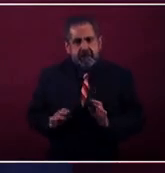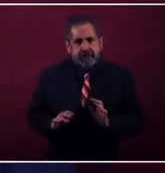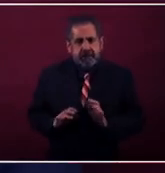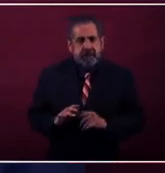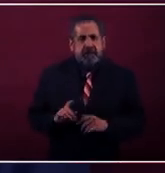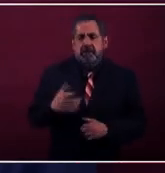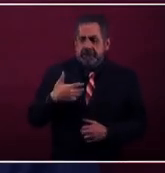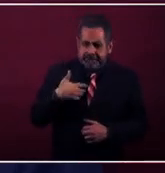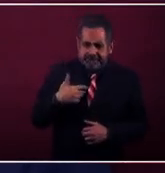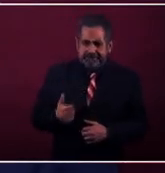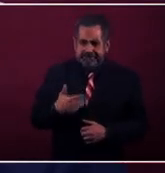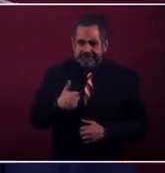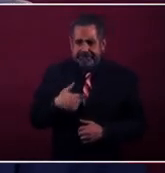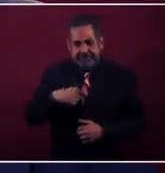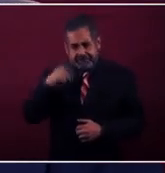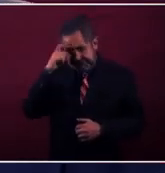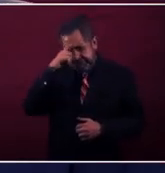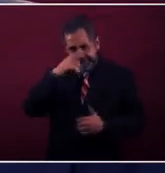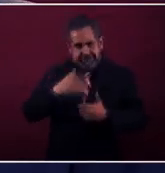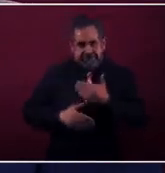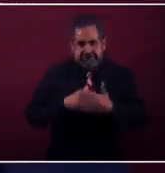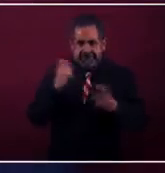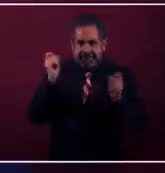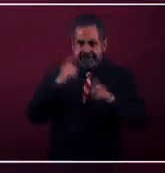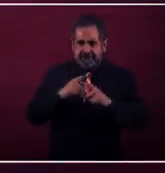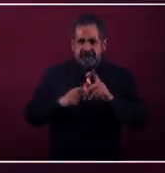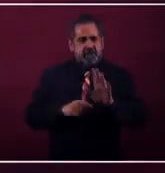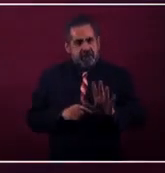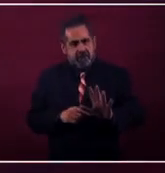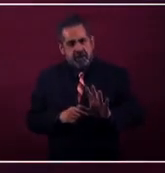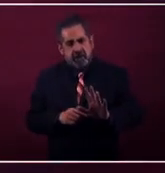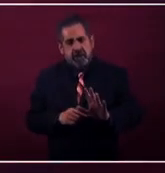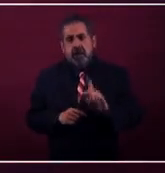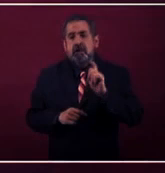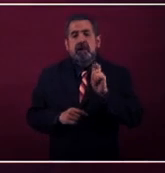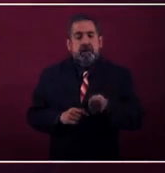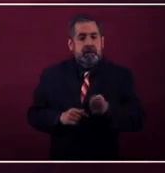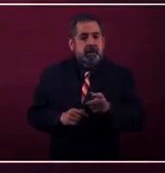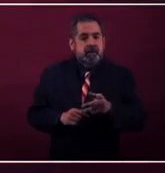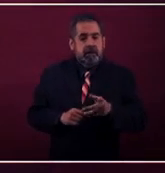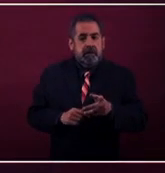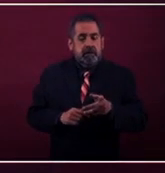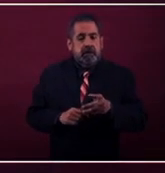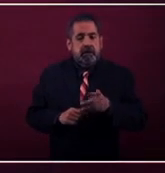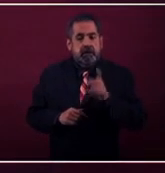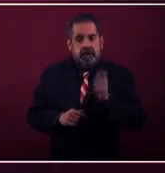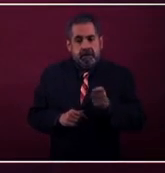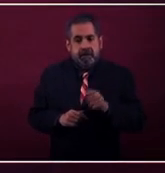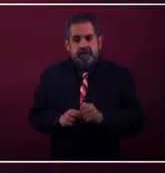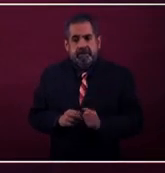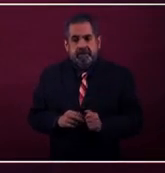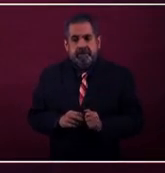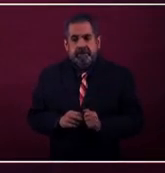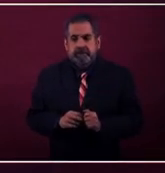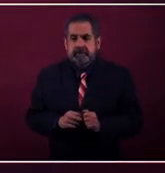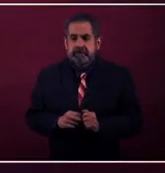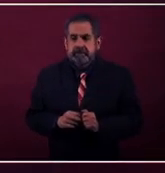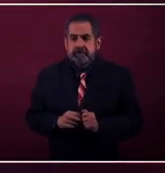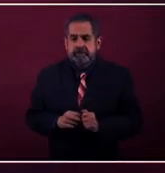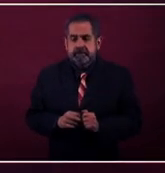entiendo, cuesta trabajo. Además, cuando no se